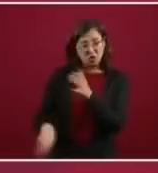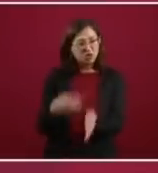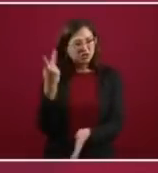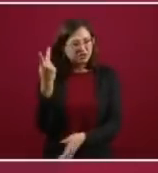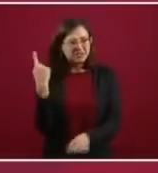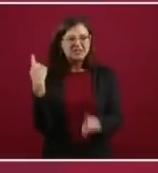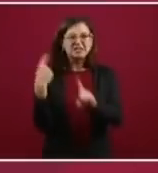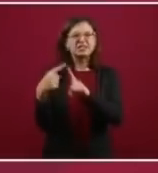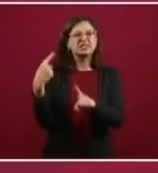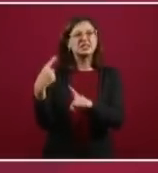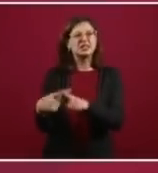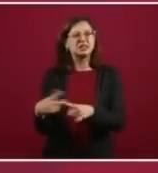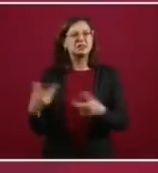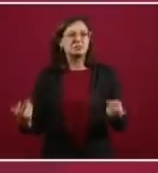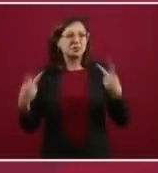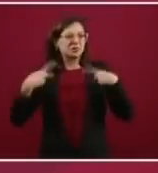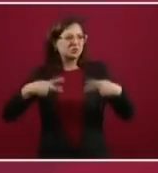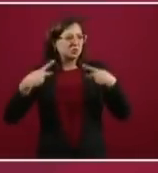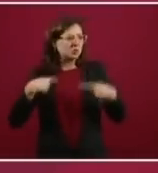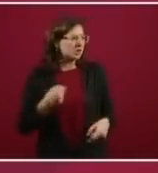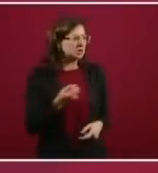¿Quién con un poco de luz en la frente